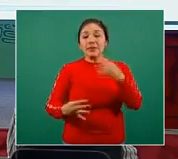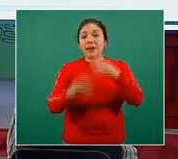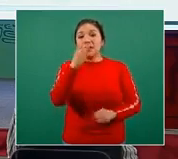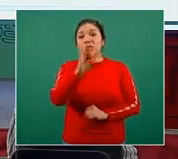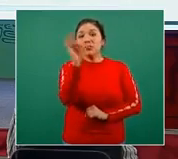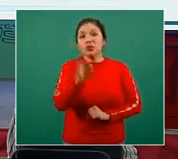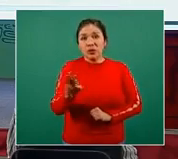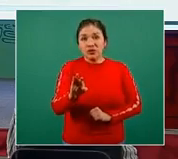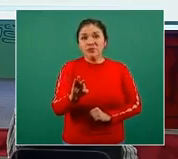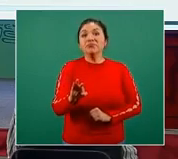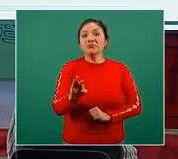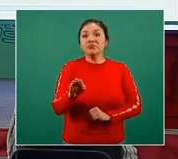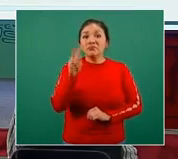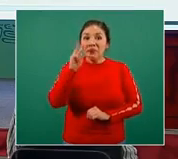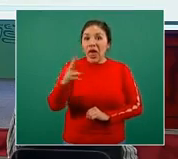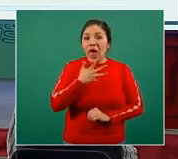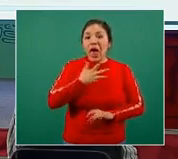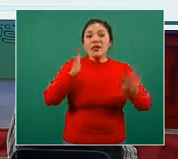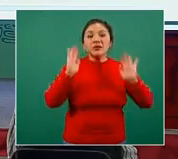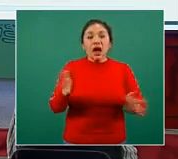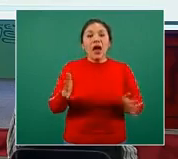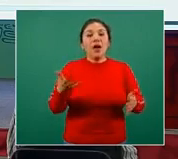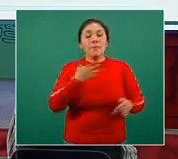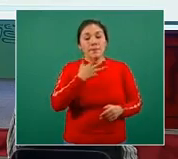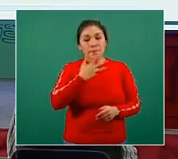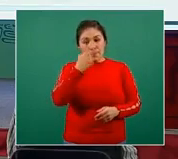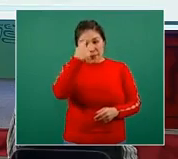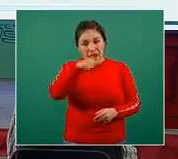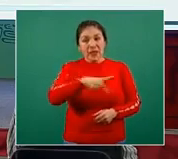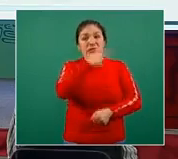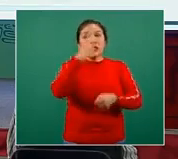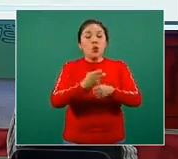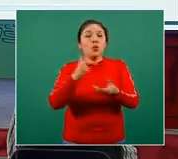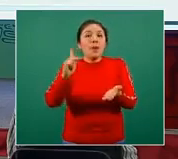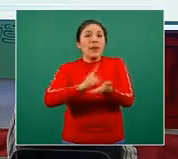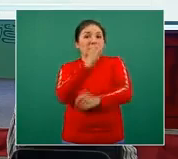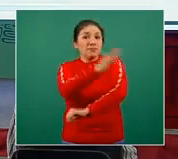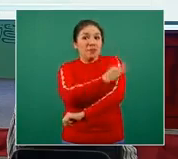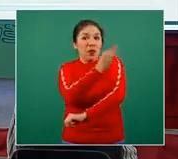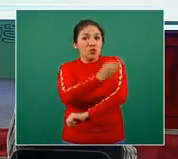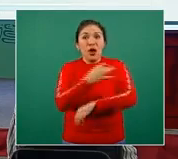14%, ya tenemos 14% de esquemas en segunda dosis.